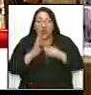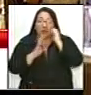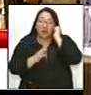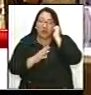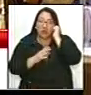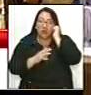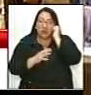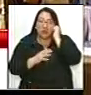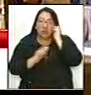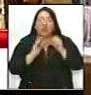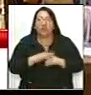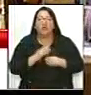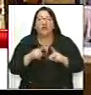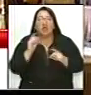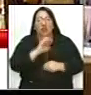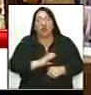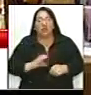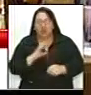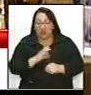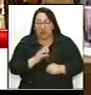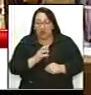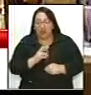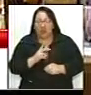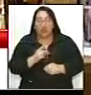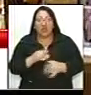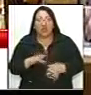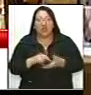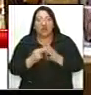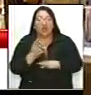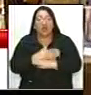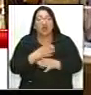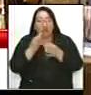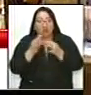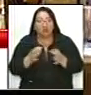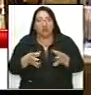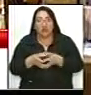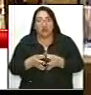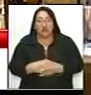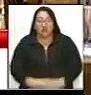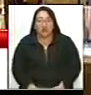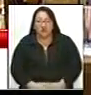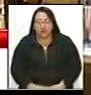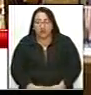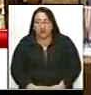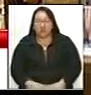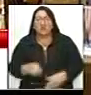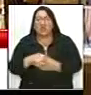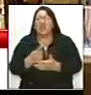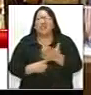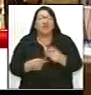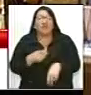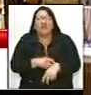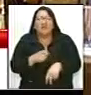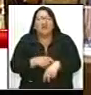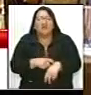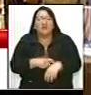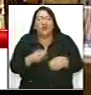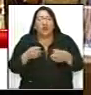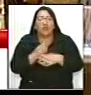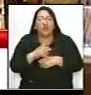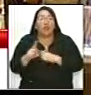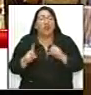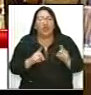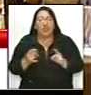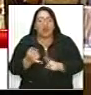por razones de conciencia, debidamente justificado. ¿En qué momento al Consejo